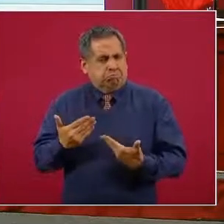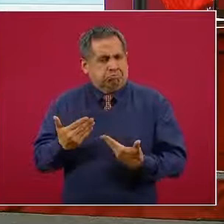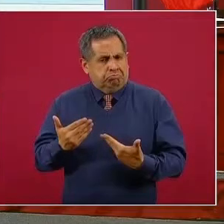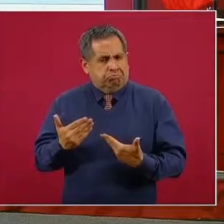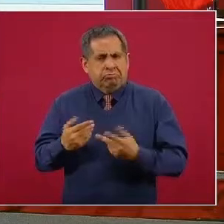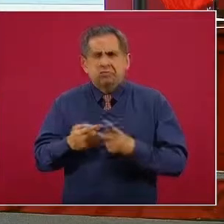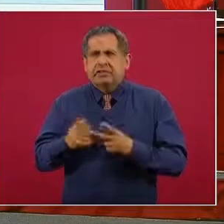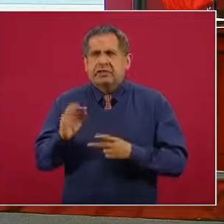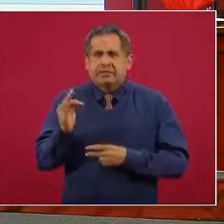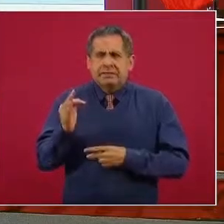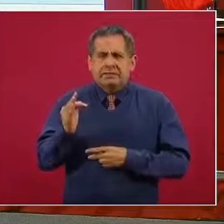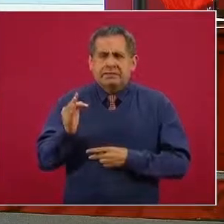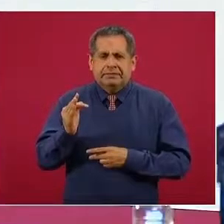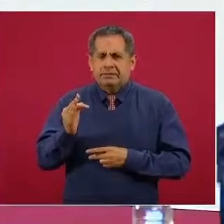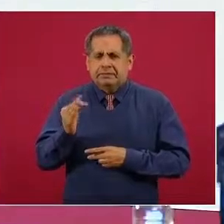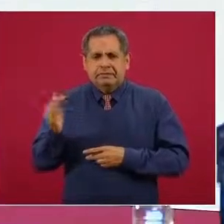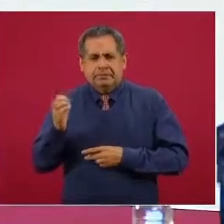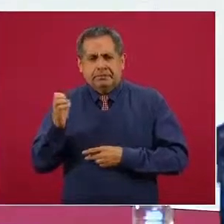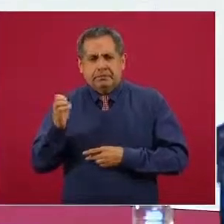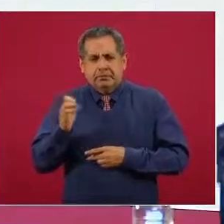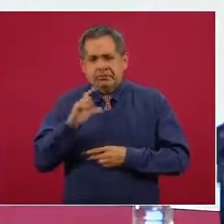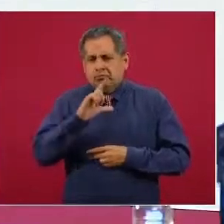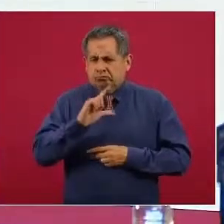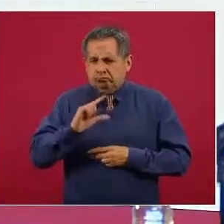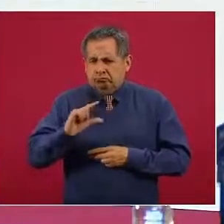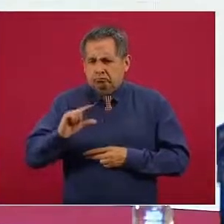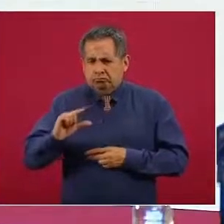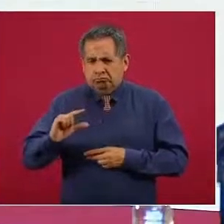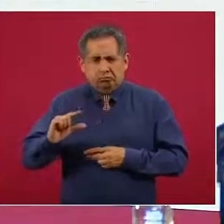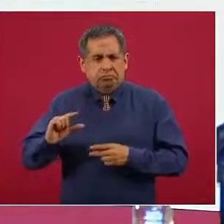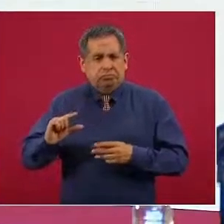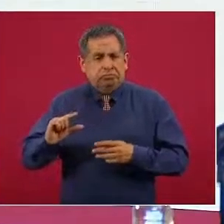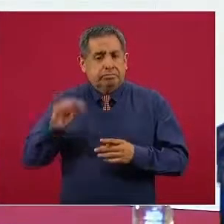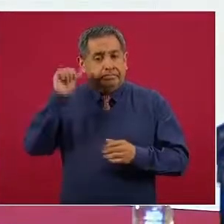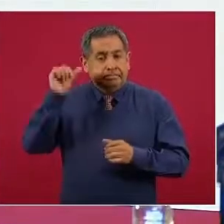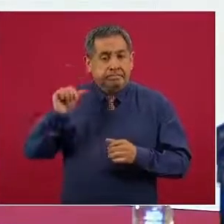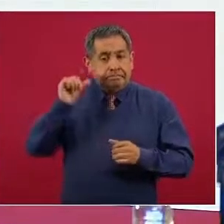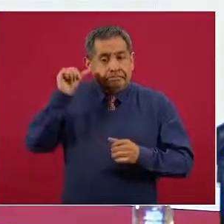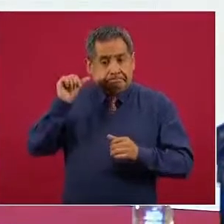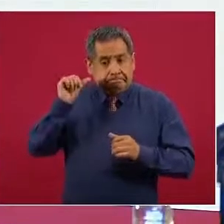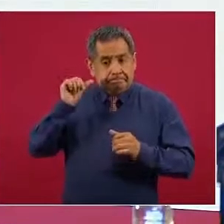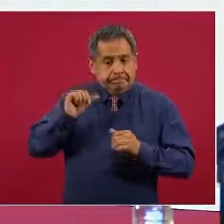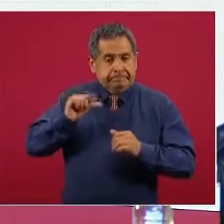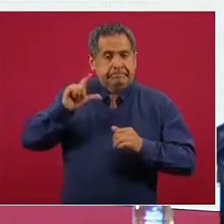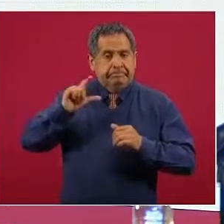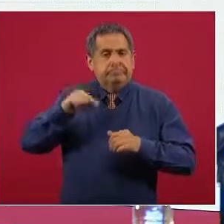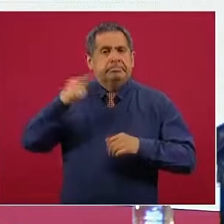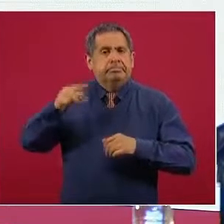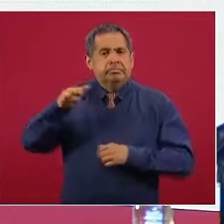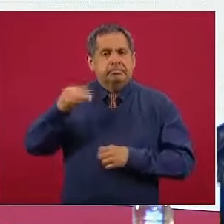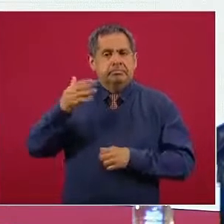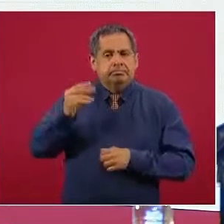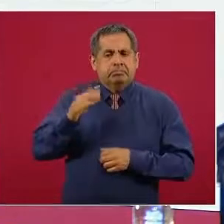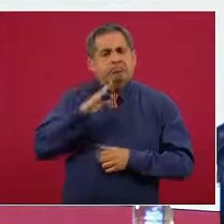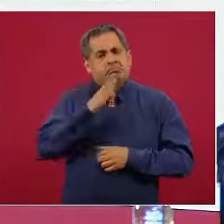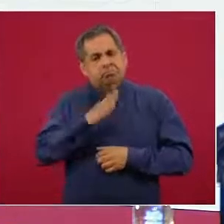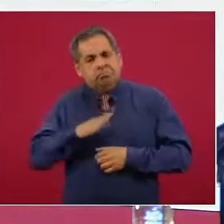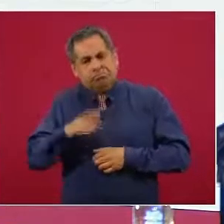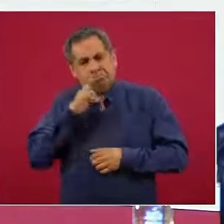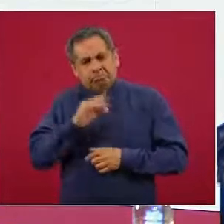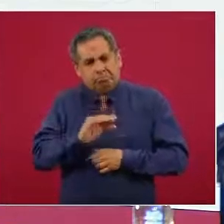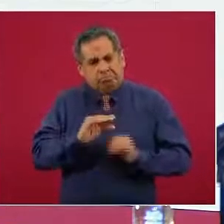en todo febrero y la última semana de enero, llegó a un máximo en abril, disminuyó hacia mayo, se mantuvo